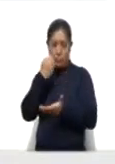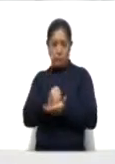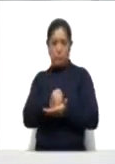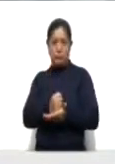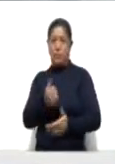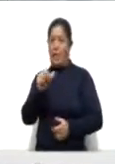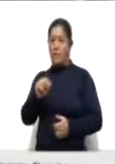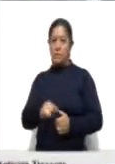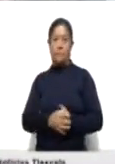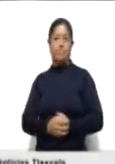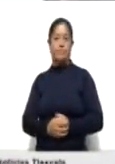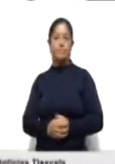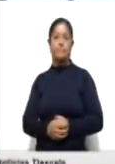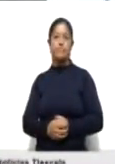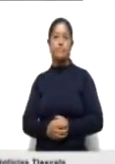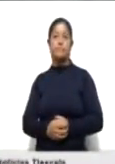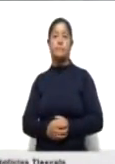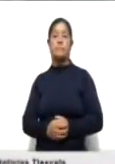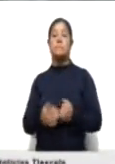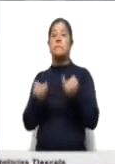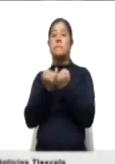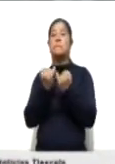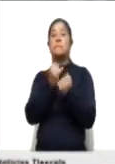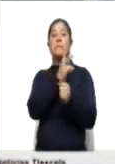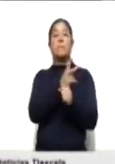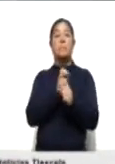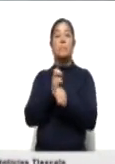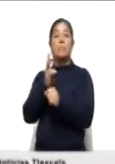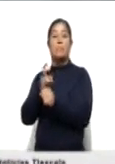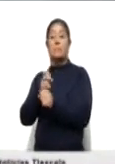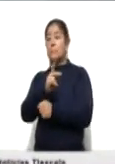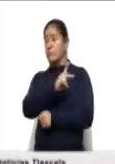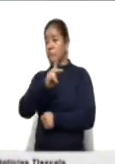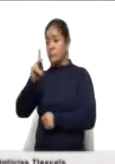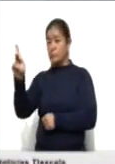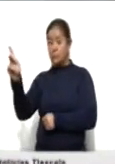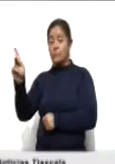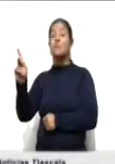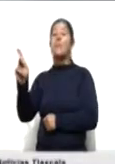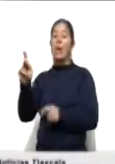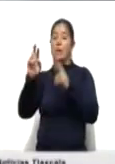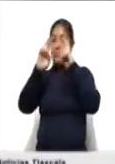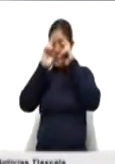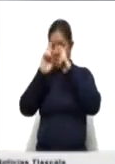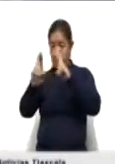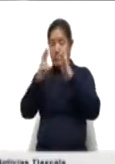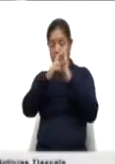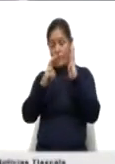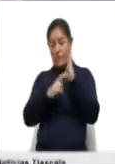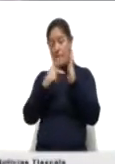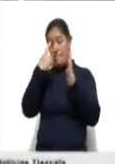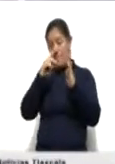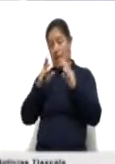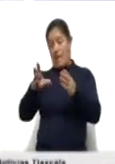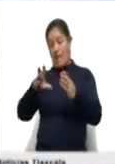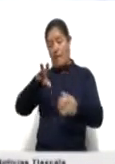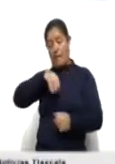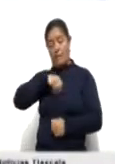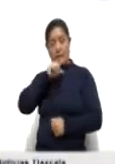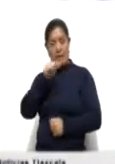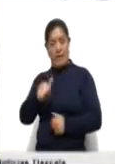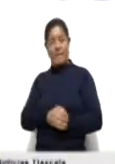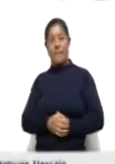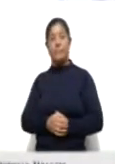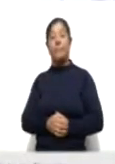Sino. A la par, invito a quienes hacen uso de este transporte a que respeten las indicaciones para evitar contagios. La sanitización